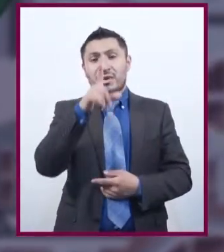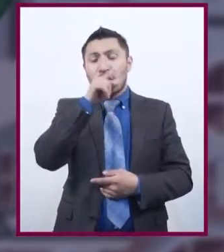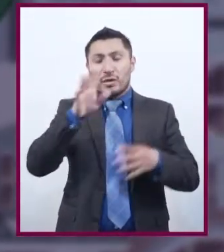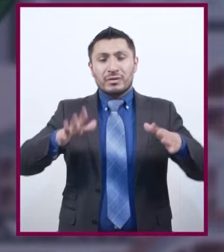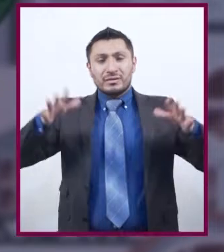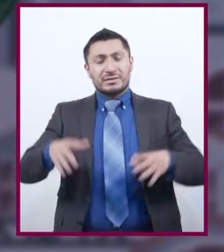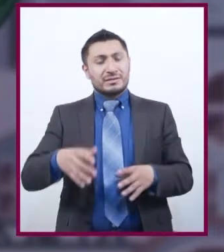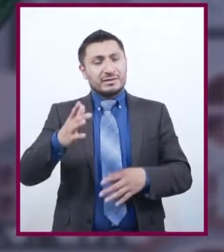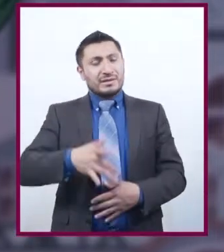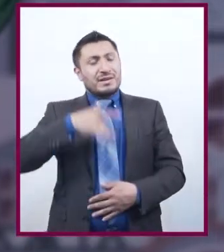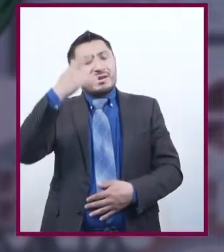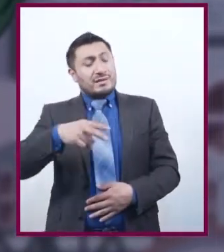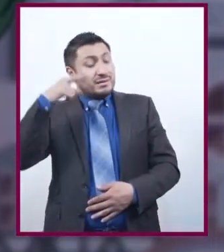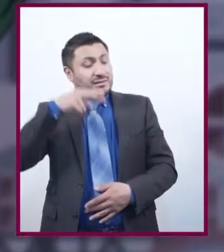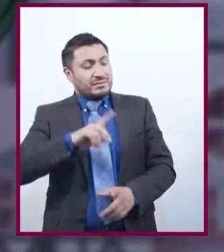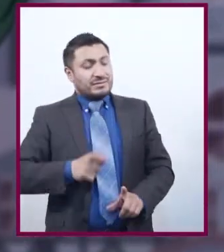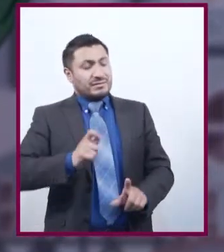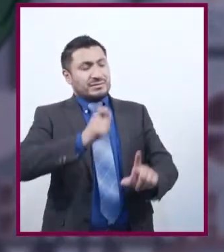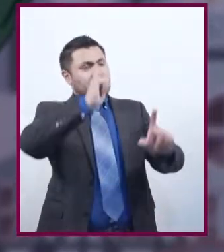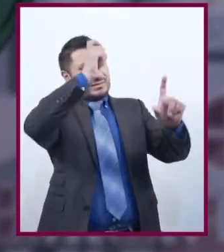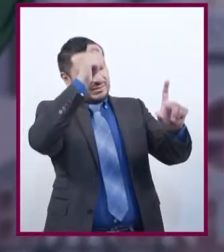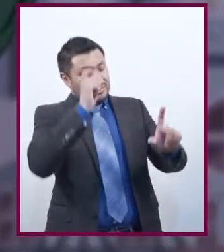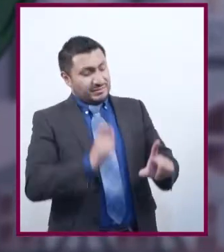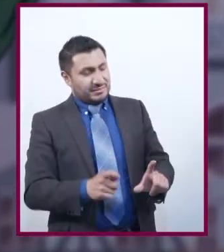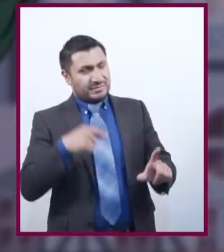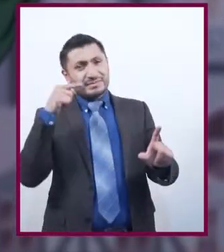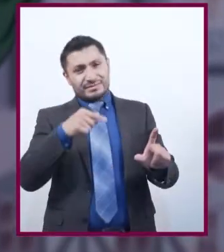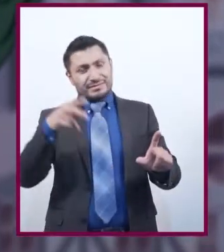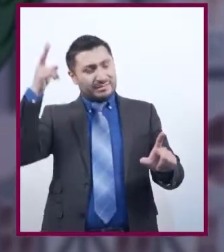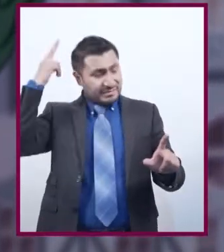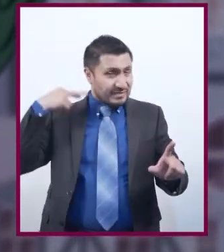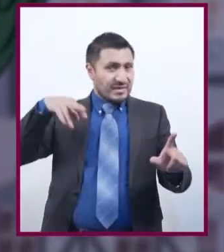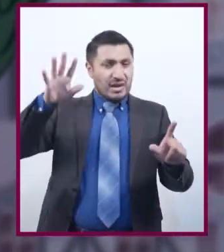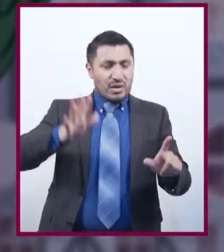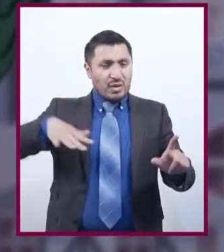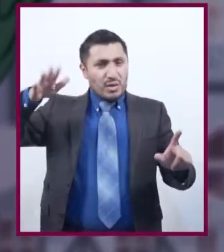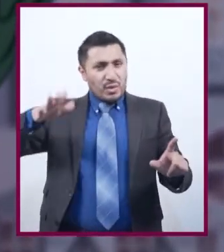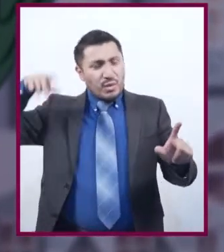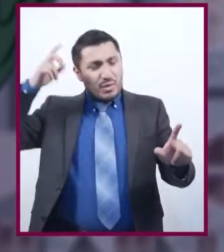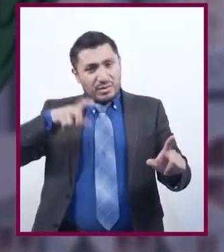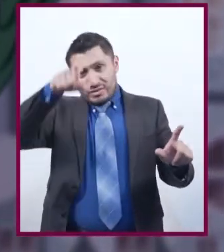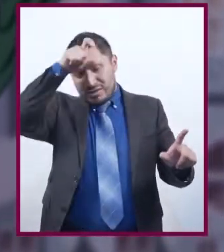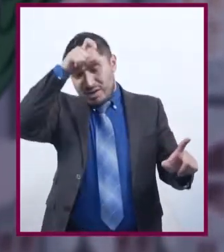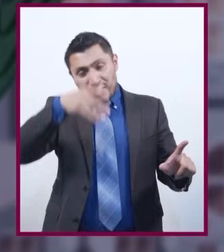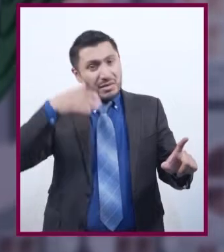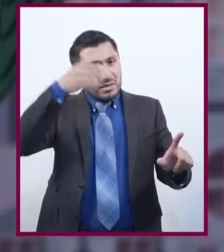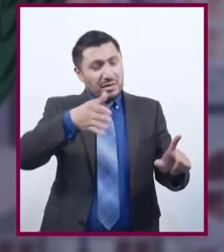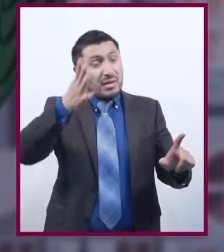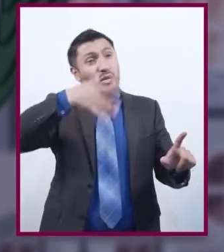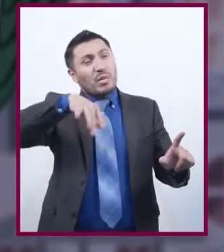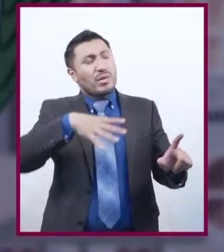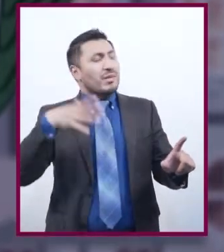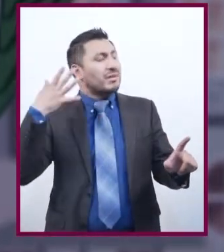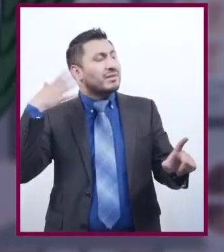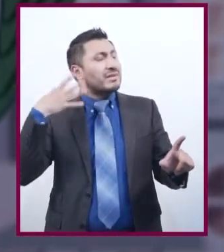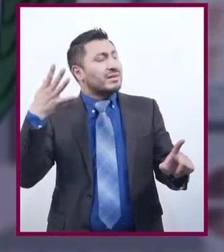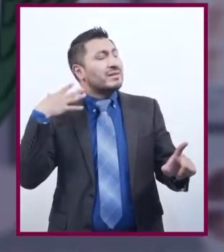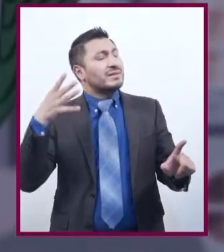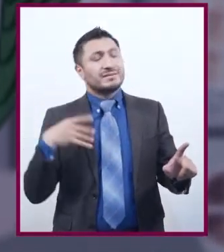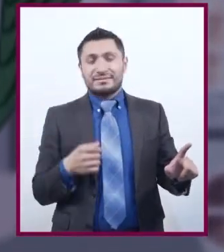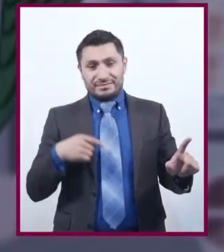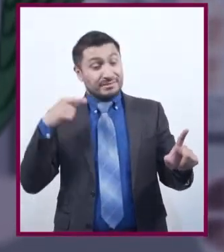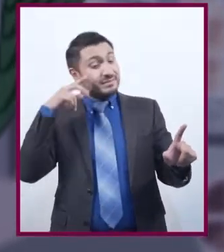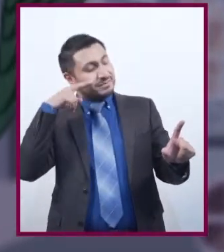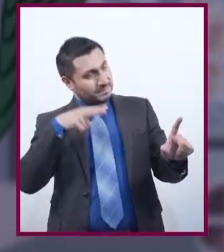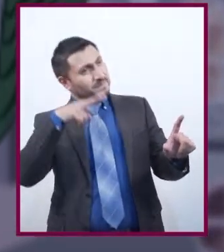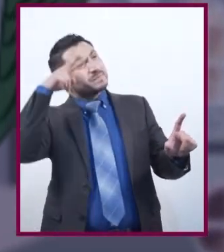historia de una golondrina que se enamora de la Estatua de este personaje durante su viaje de migración a Egipto en busca